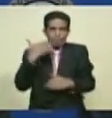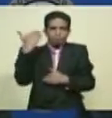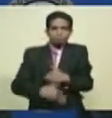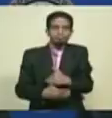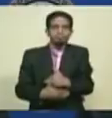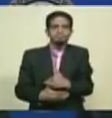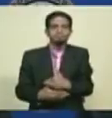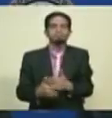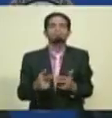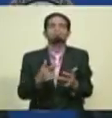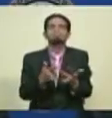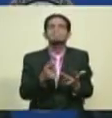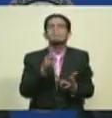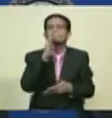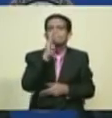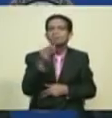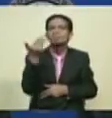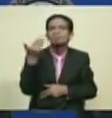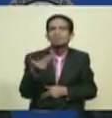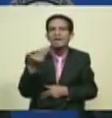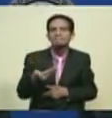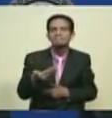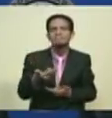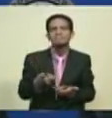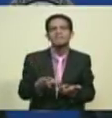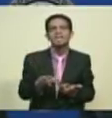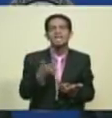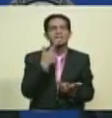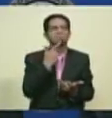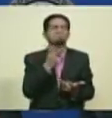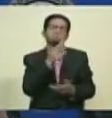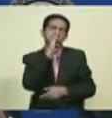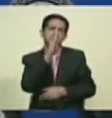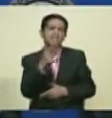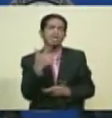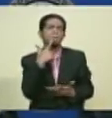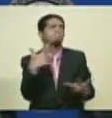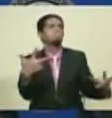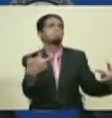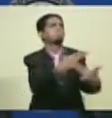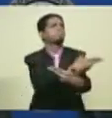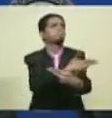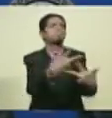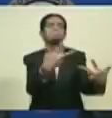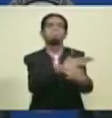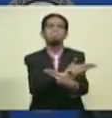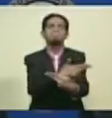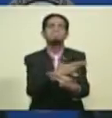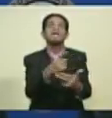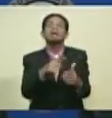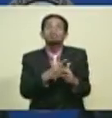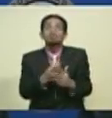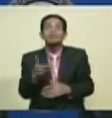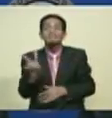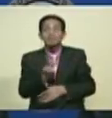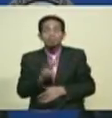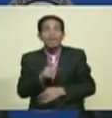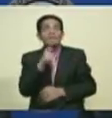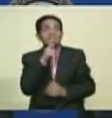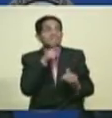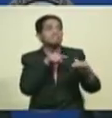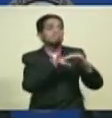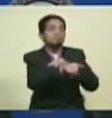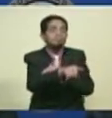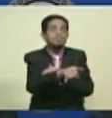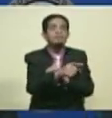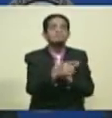bancos importantes, Citibank, Bank of America, todos han cortado las corresponsalías y entonces nos cuesta conseguir alimentos,